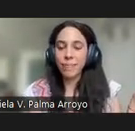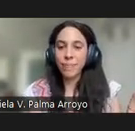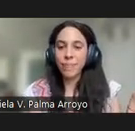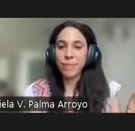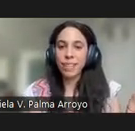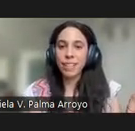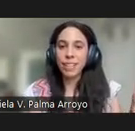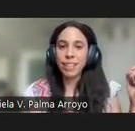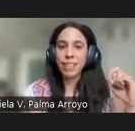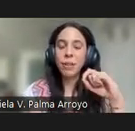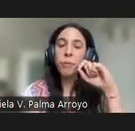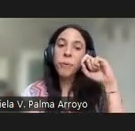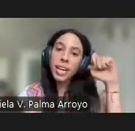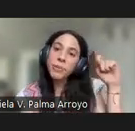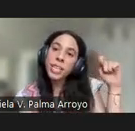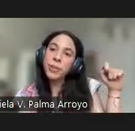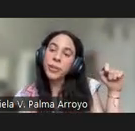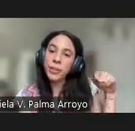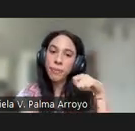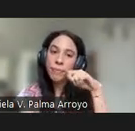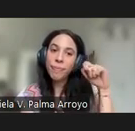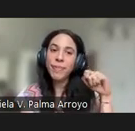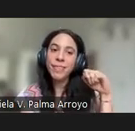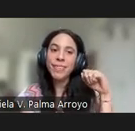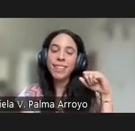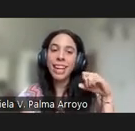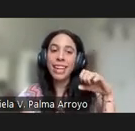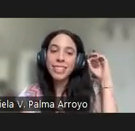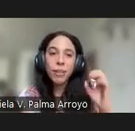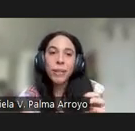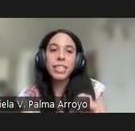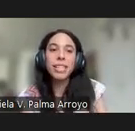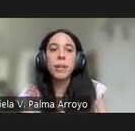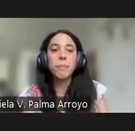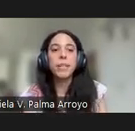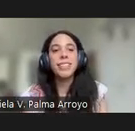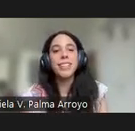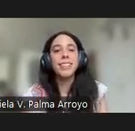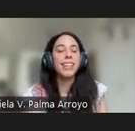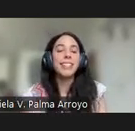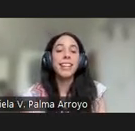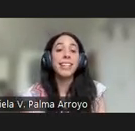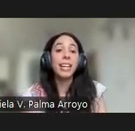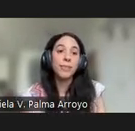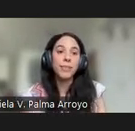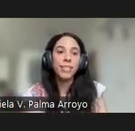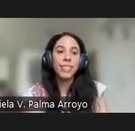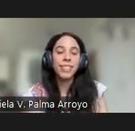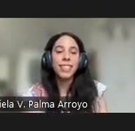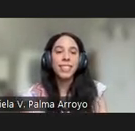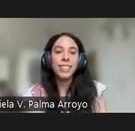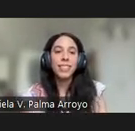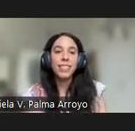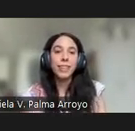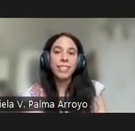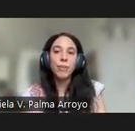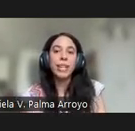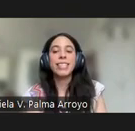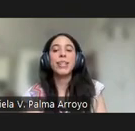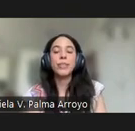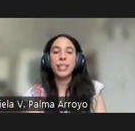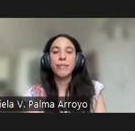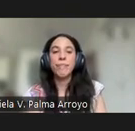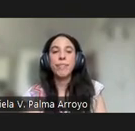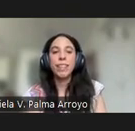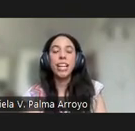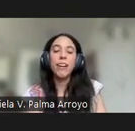sienten? Dibujen un icono en ese lugar del cuerpo que sienten ese anhelo o ese